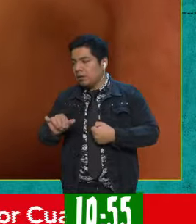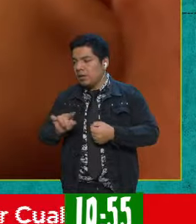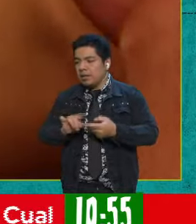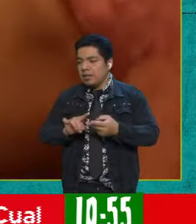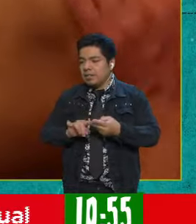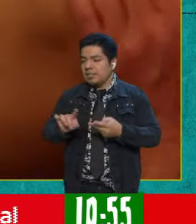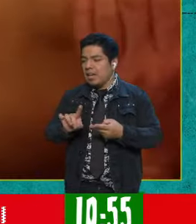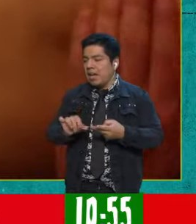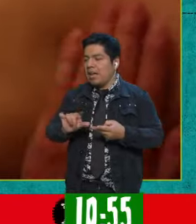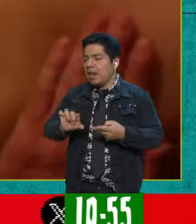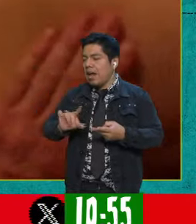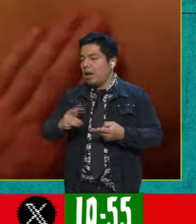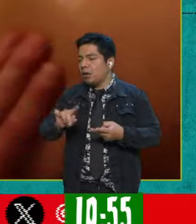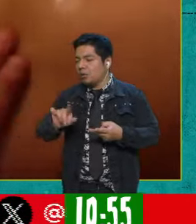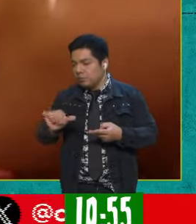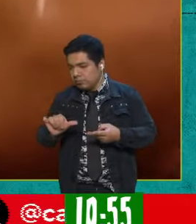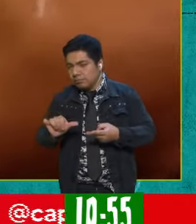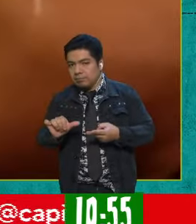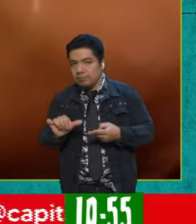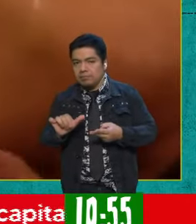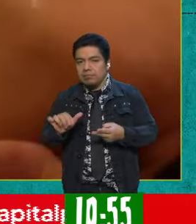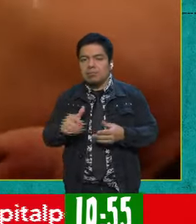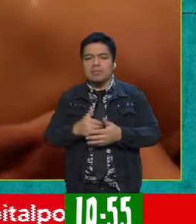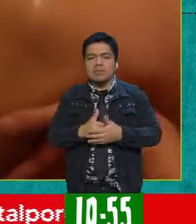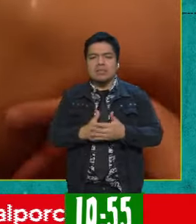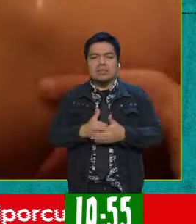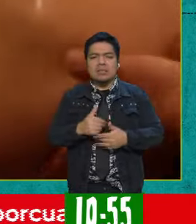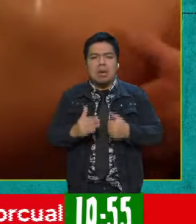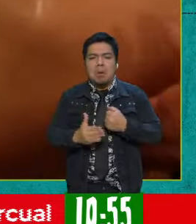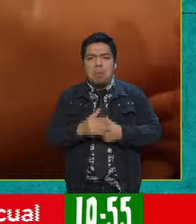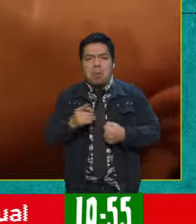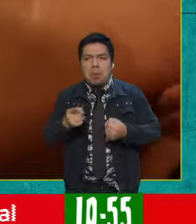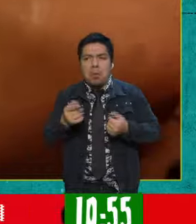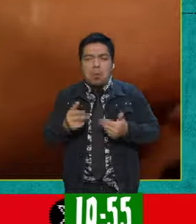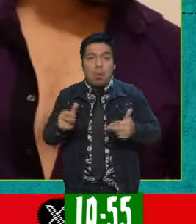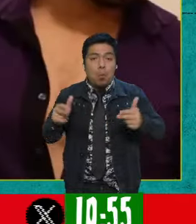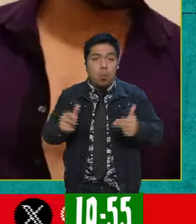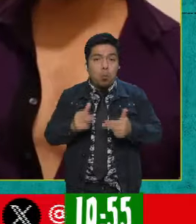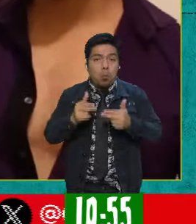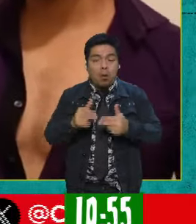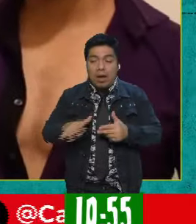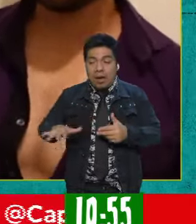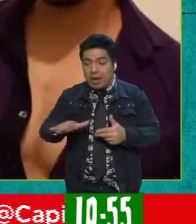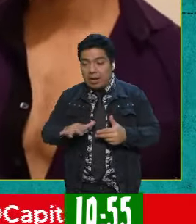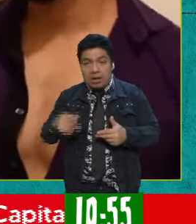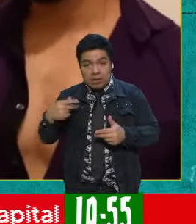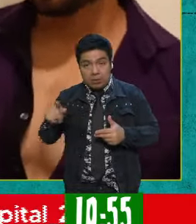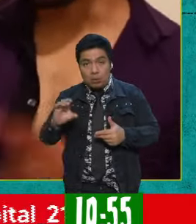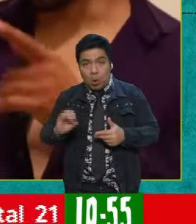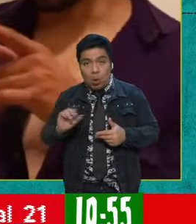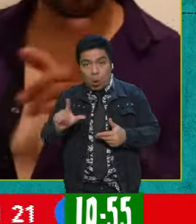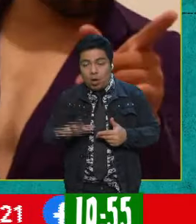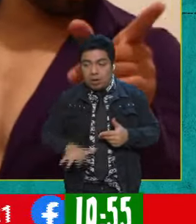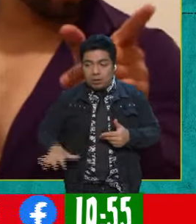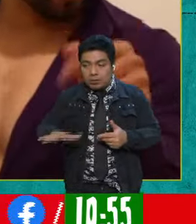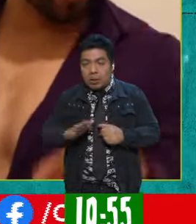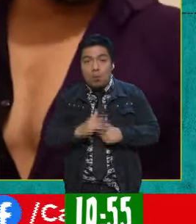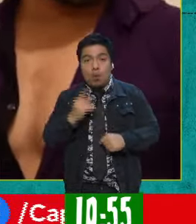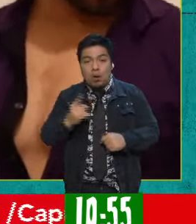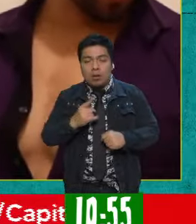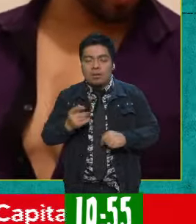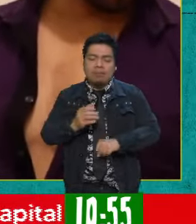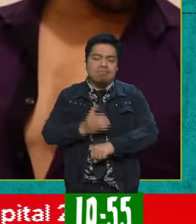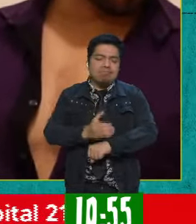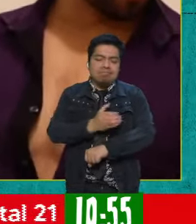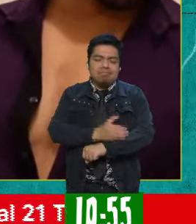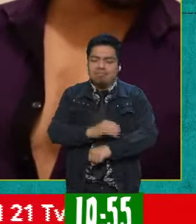sea, es punto de reunión. ¿Qué te llevó a hacerle un, pues es un himno? A la Tepa. A tu colonia. La gratitud del compañerismo